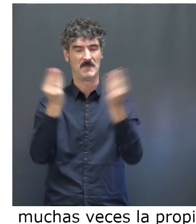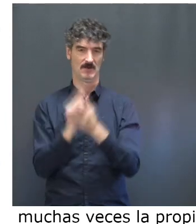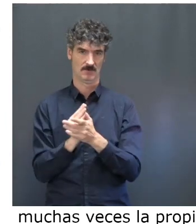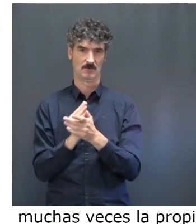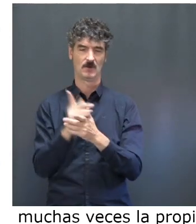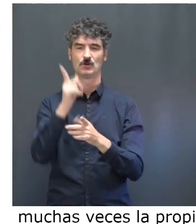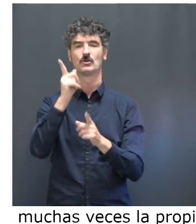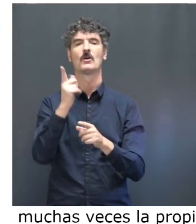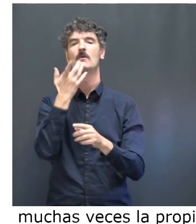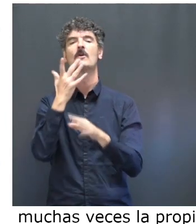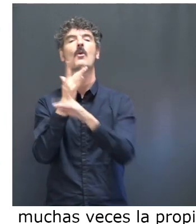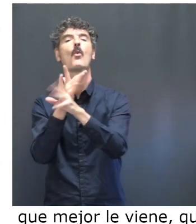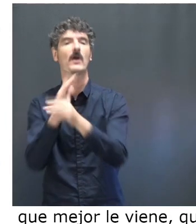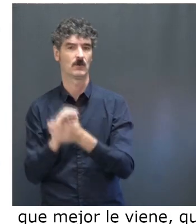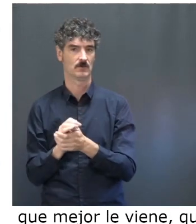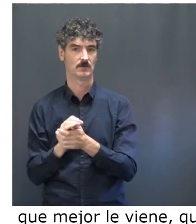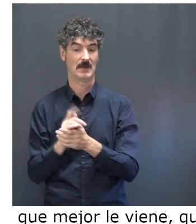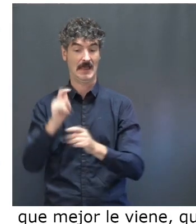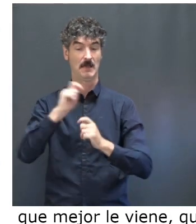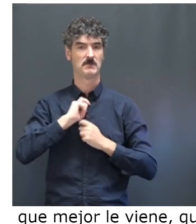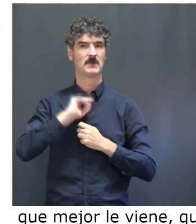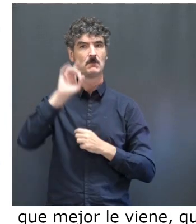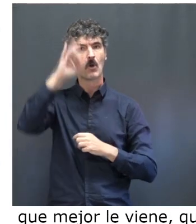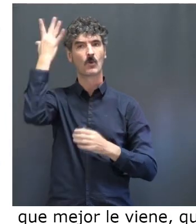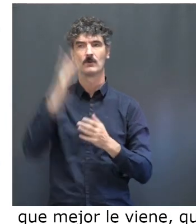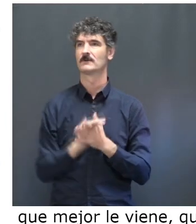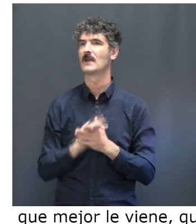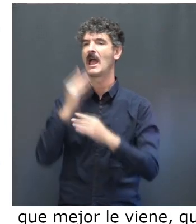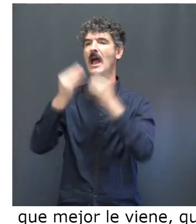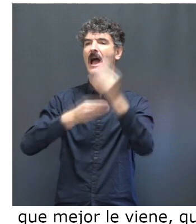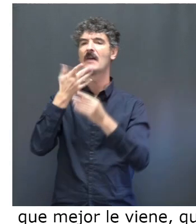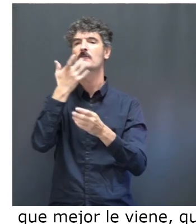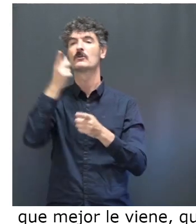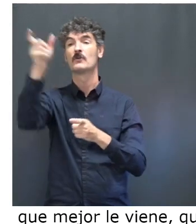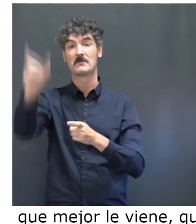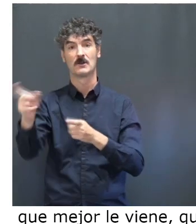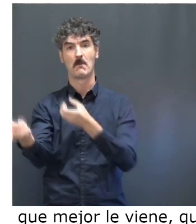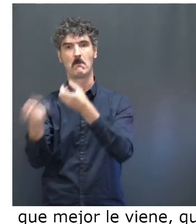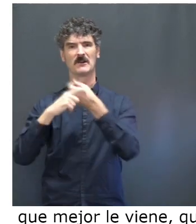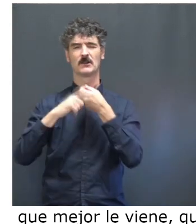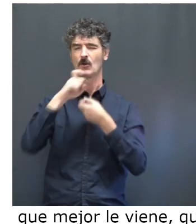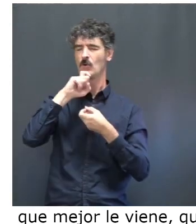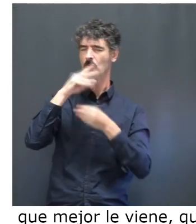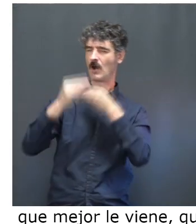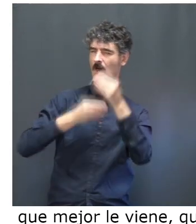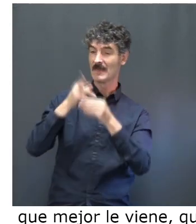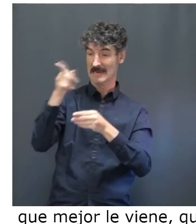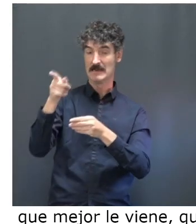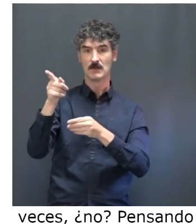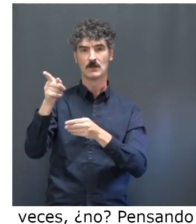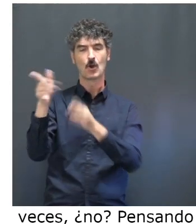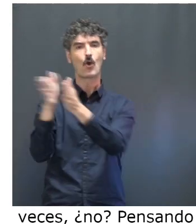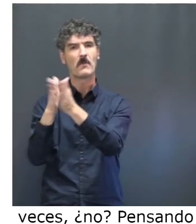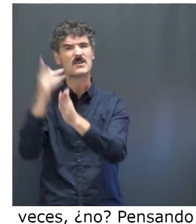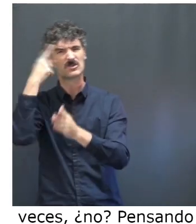en el juego, a lo mejor a mí no se me ocurre cómo hacer partícipe a mi compañero, pero él sí sabe cómo